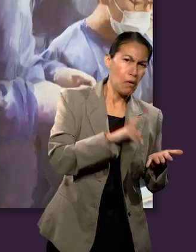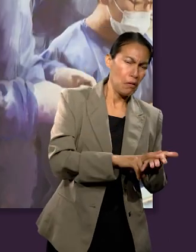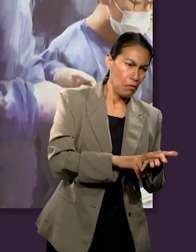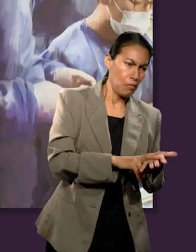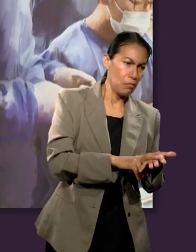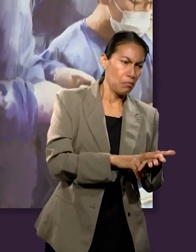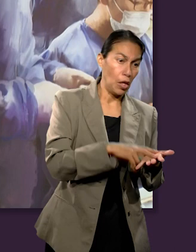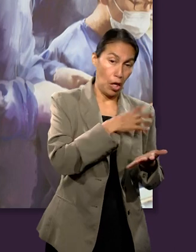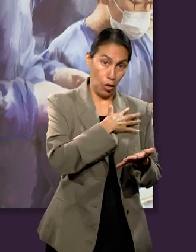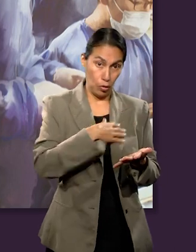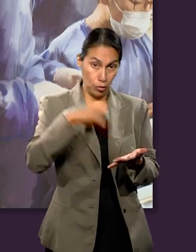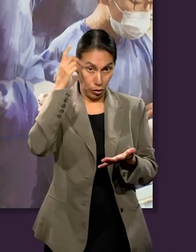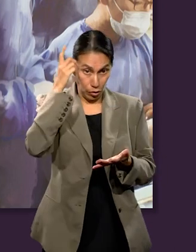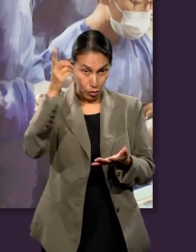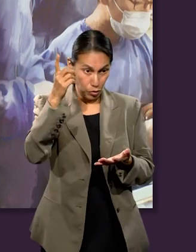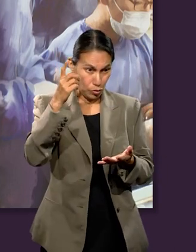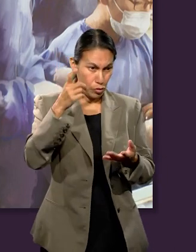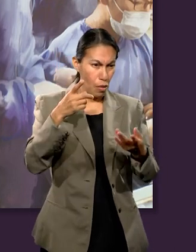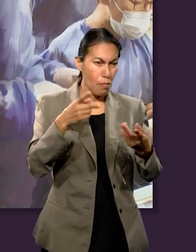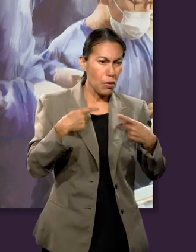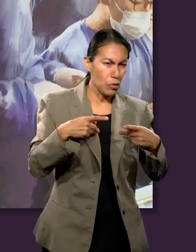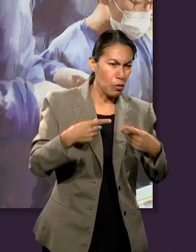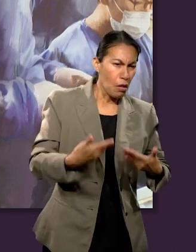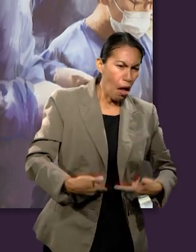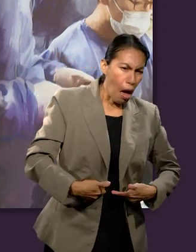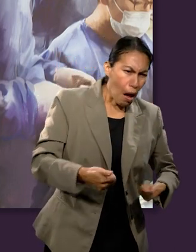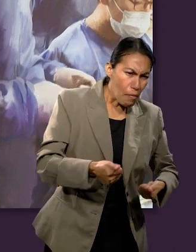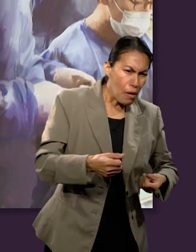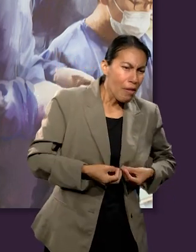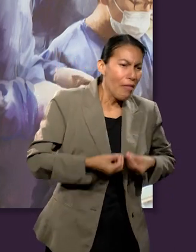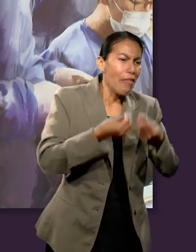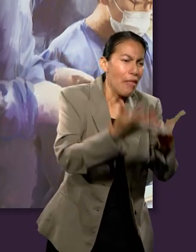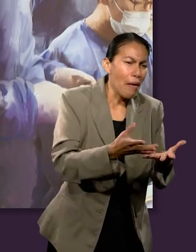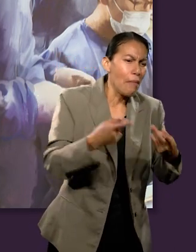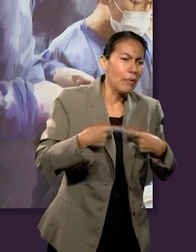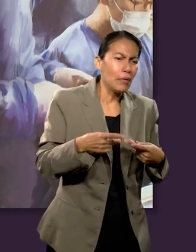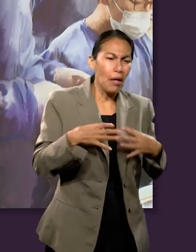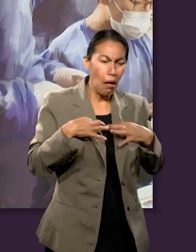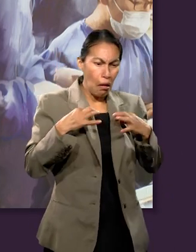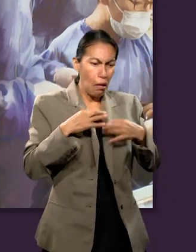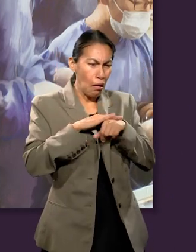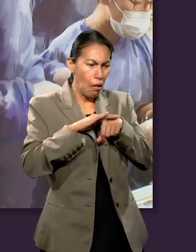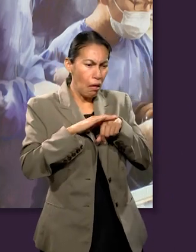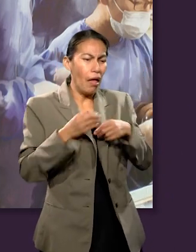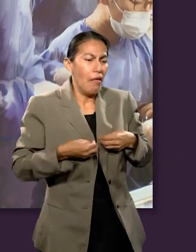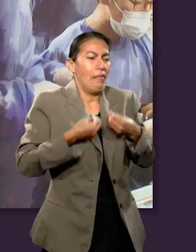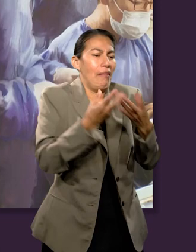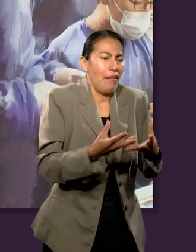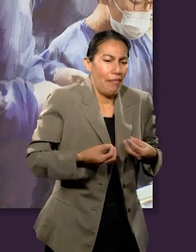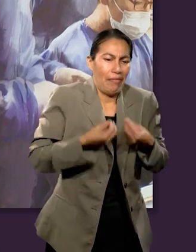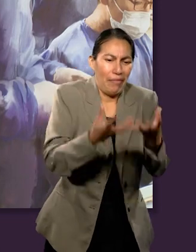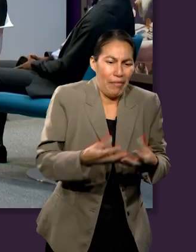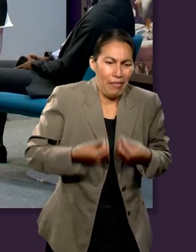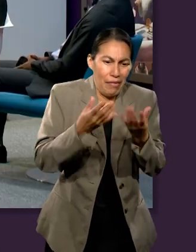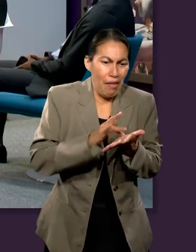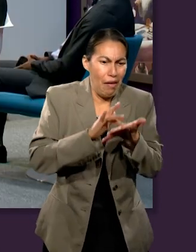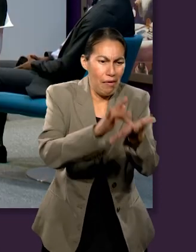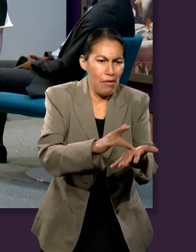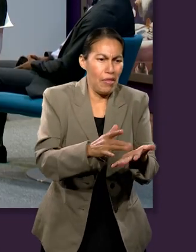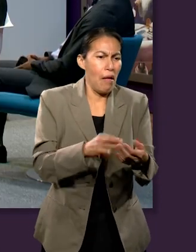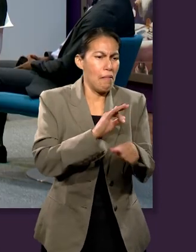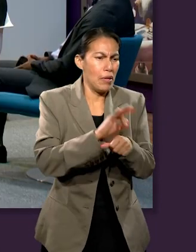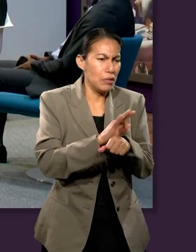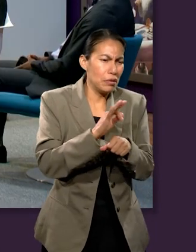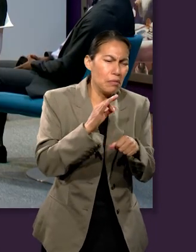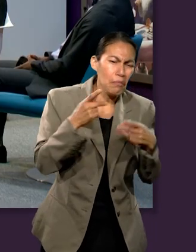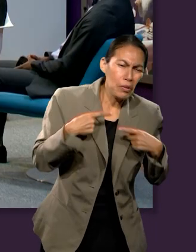puede hacer mucho bien en manos de los hijos de Dios es alimento para el hambriento bebida para el sediento y ropa para el desnudo es